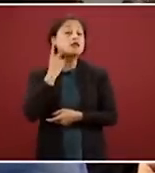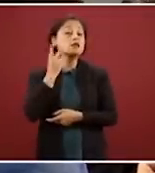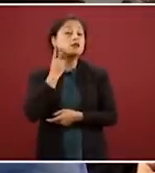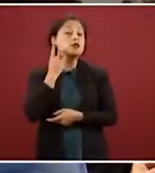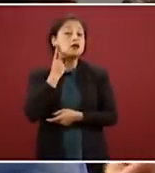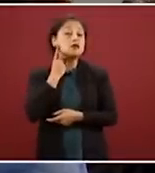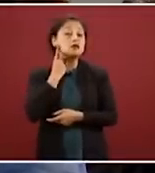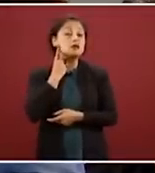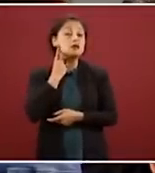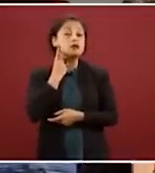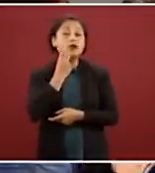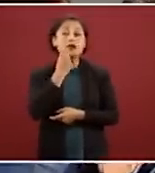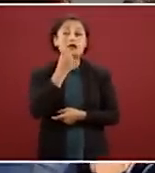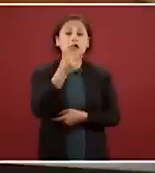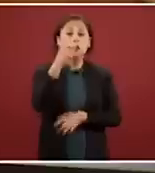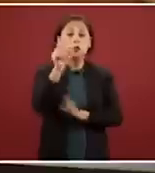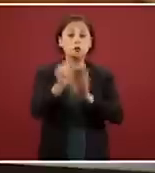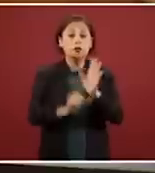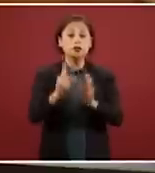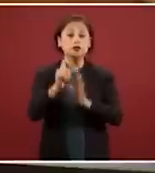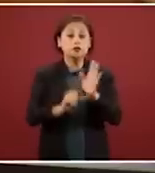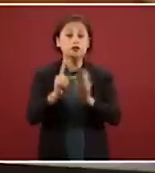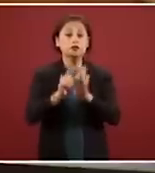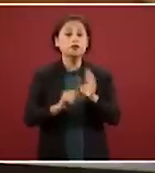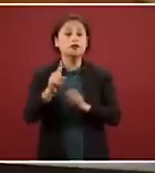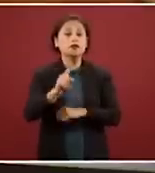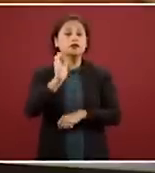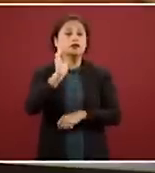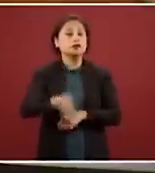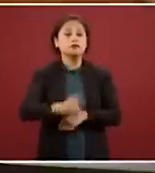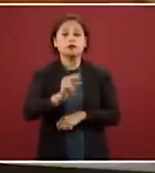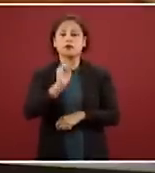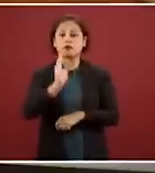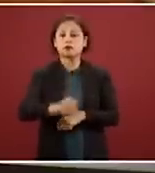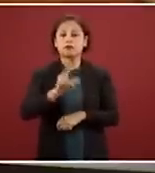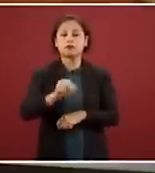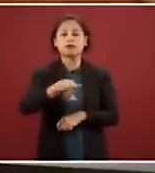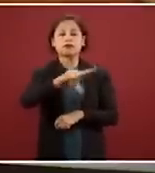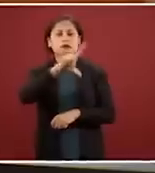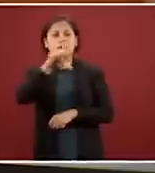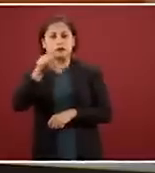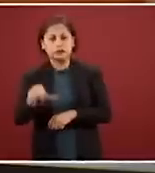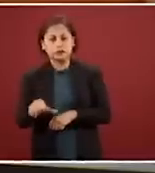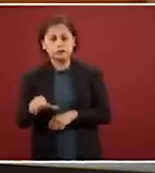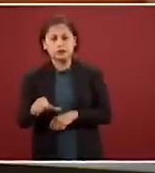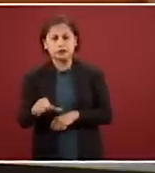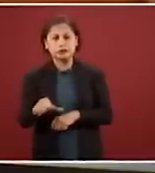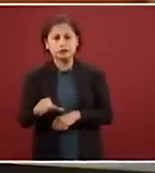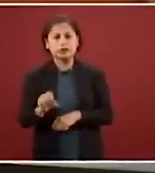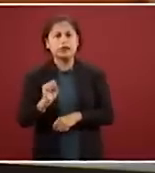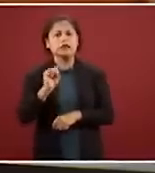a aprobar deuda, que no iban a aprobar el presupuesto, y no sé si qué comentario tiene a esto de que no,